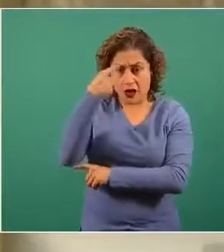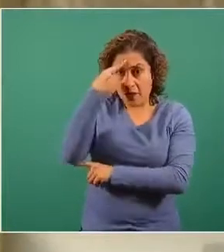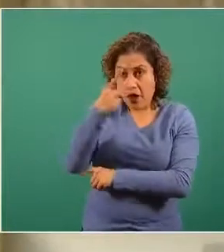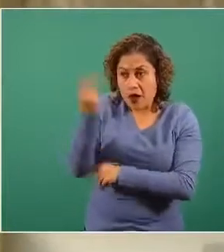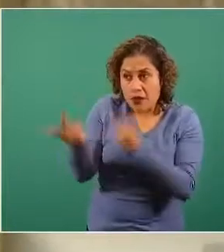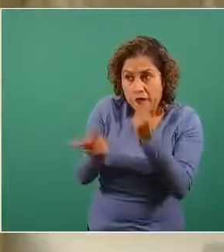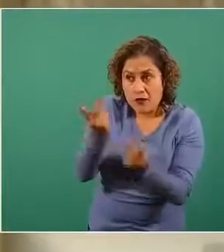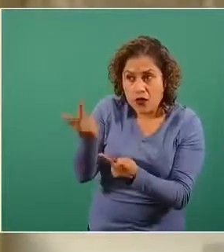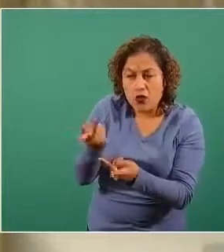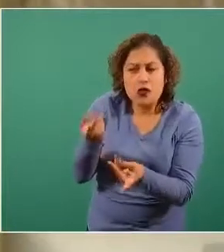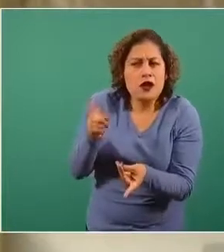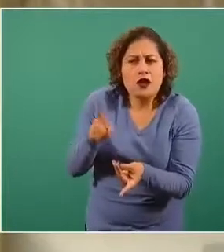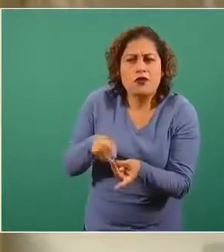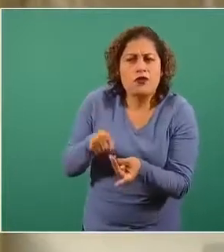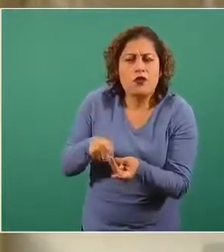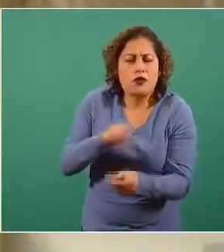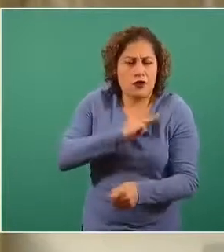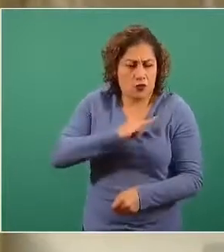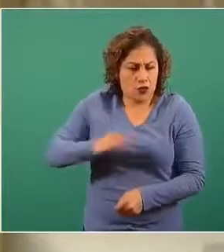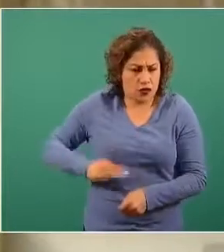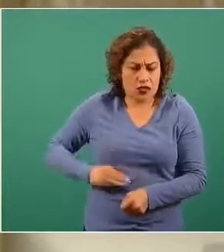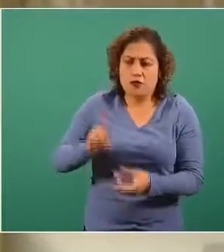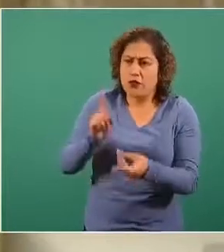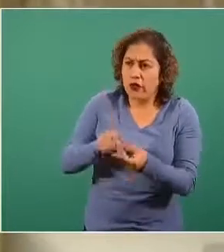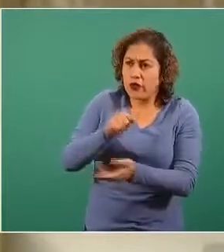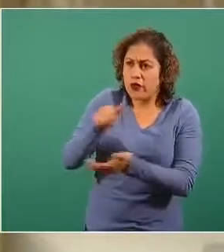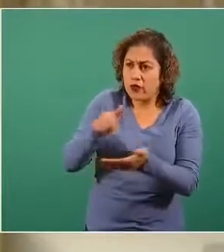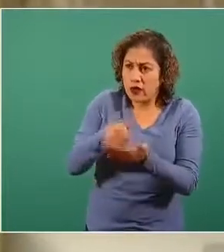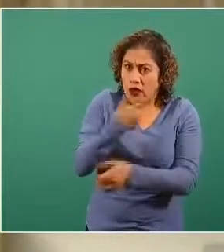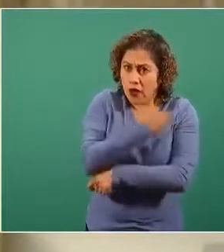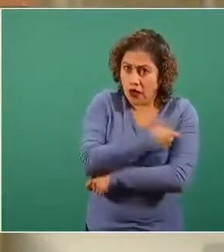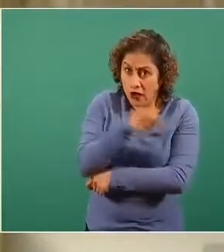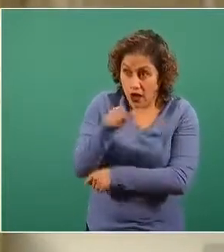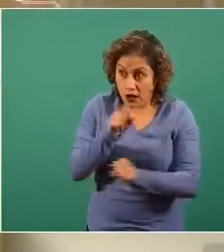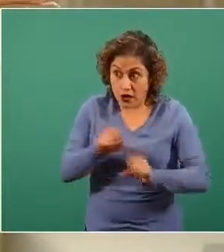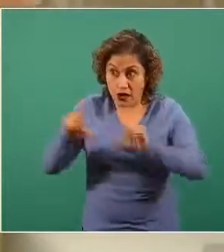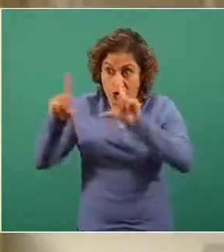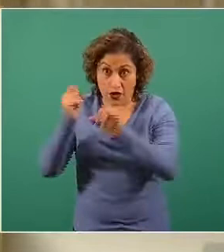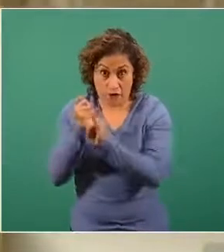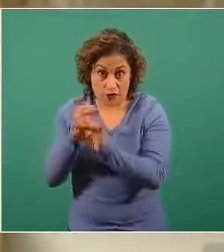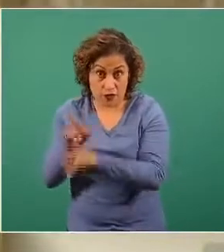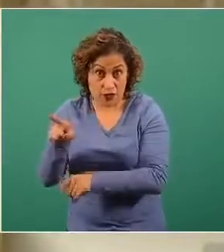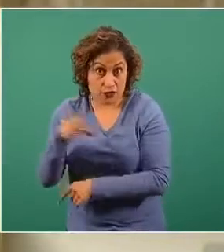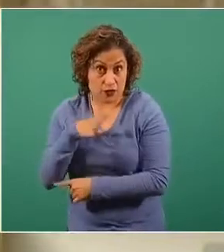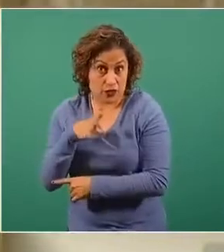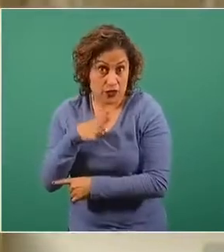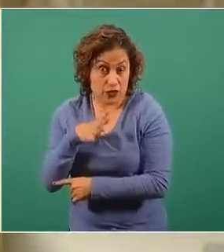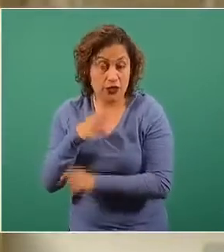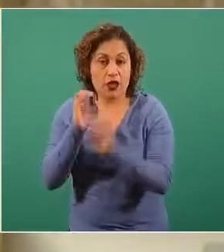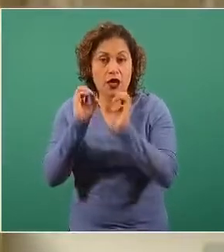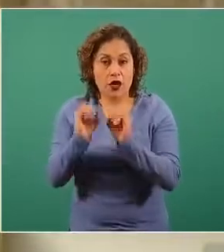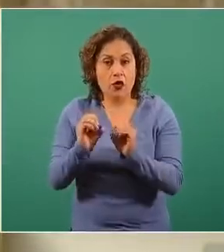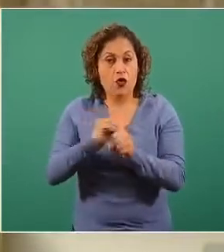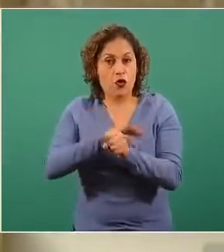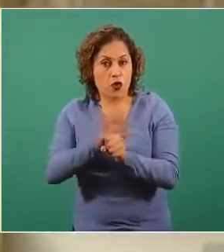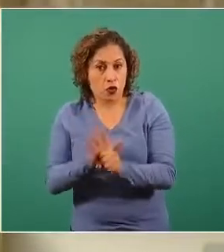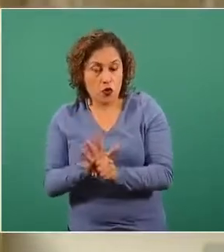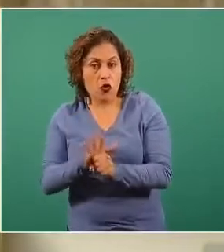en esos municipios, en esos lugares, se va a tener esa información, o podemos conseguirla en la página de